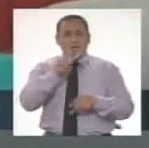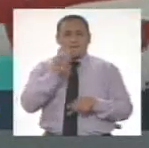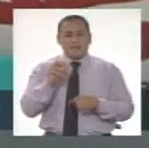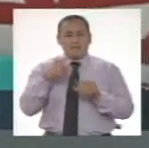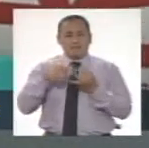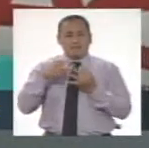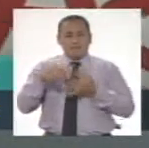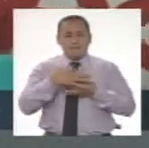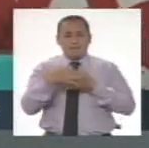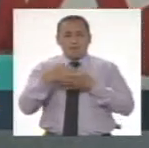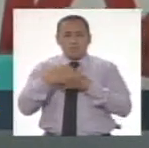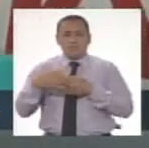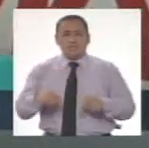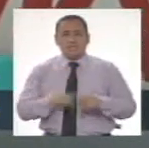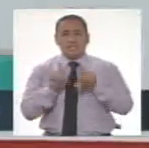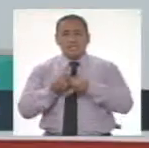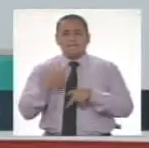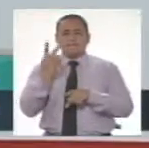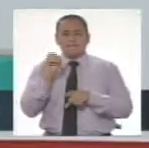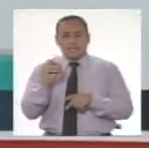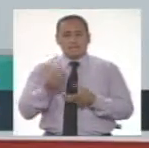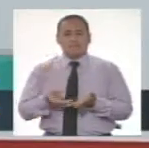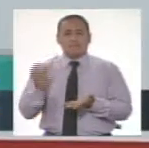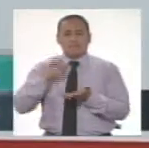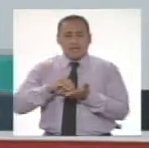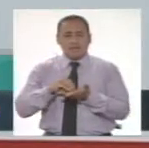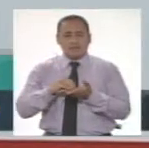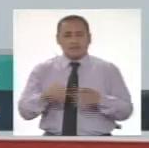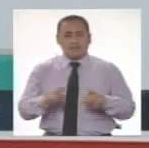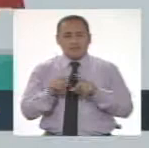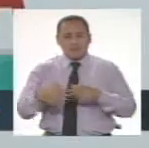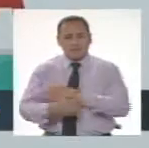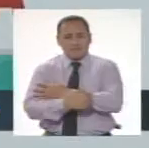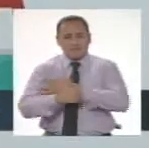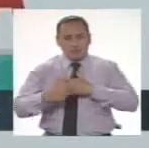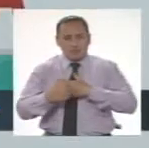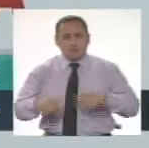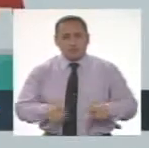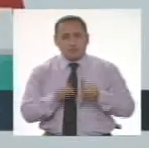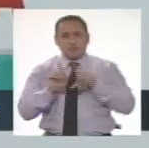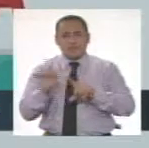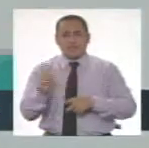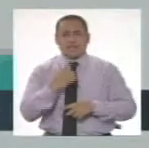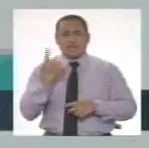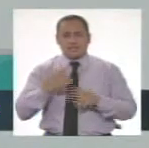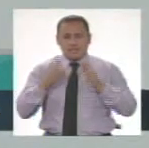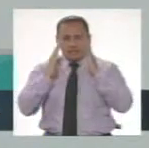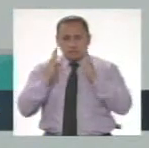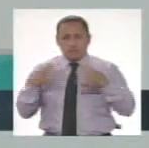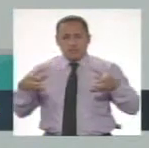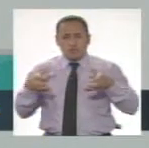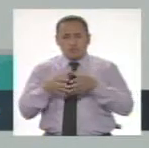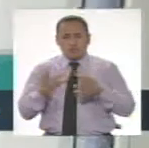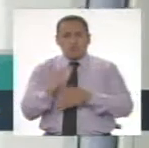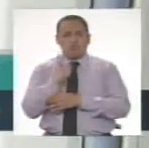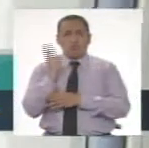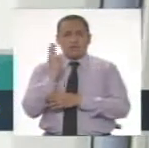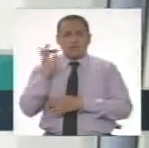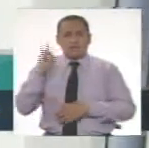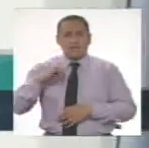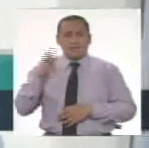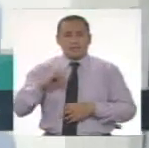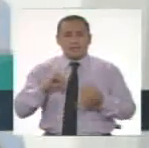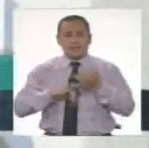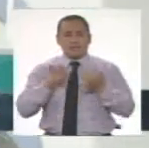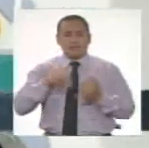regiones del Perú y otras 20 ambulancias urbanas servirán para el fortalecimiento del Sistema de Atención Médica Móvil de Urgencia, SAMU,